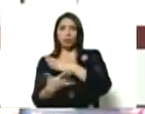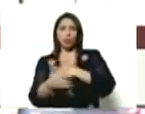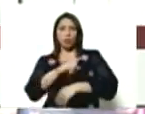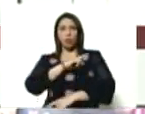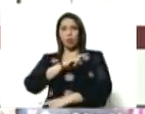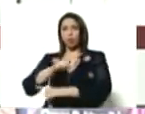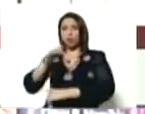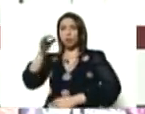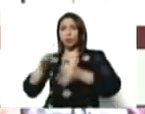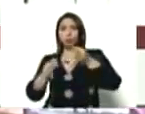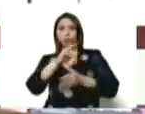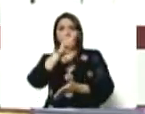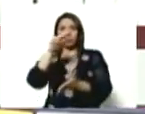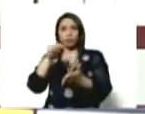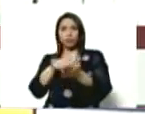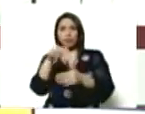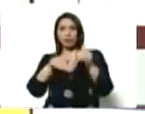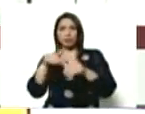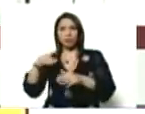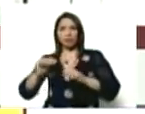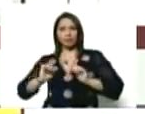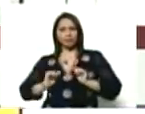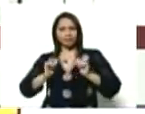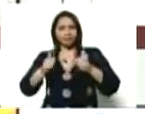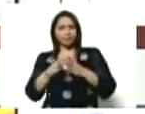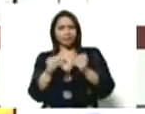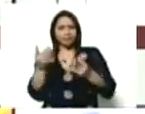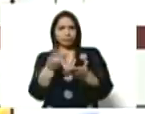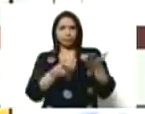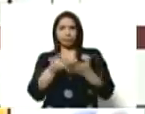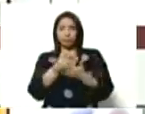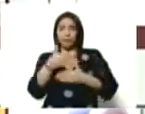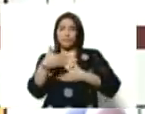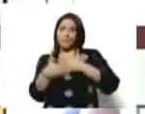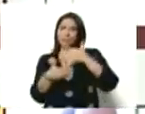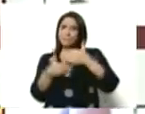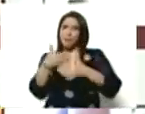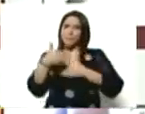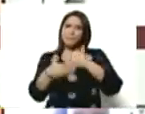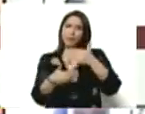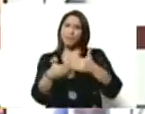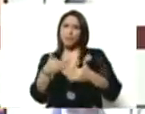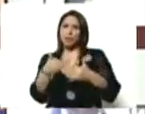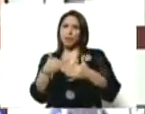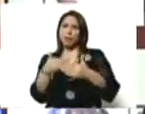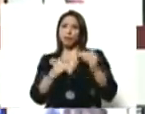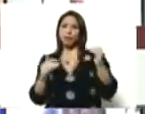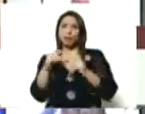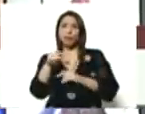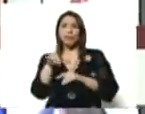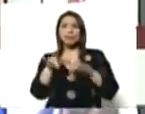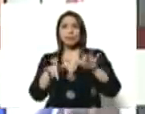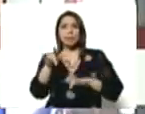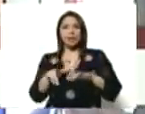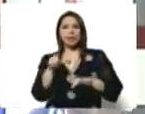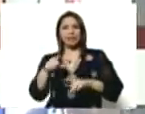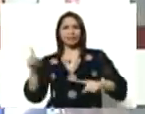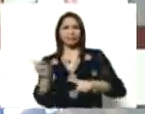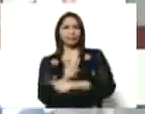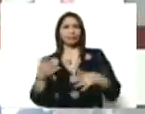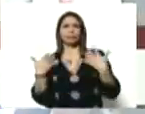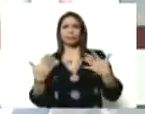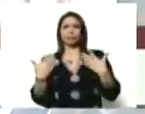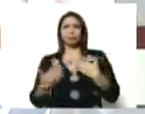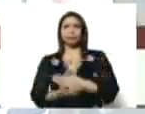Electoral, inició todo el diseño para avanzar sobre este dispositivo y garantizar que este dispositivo optimizara y